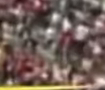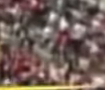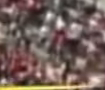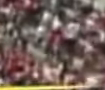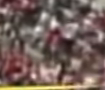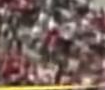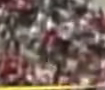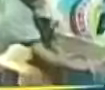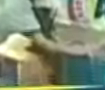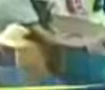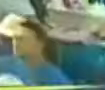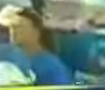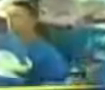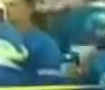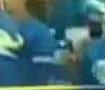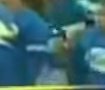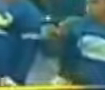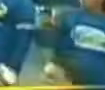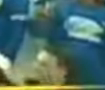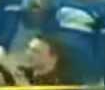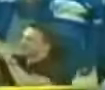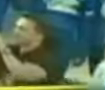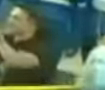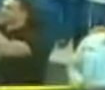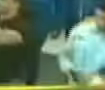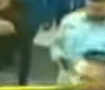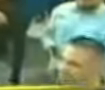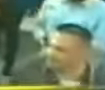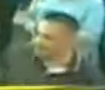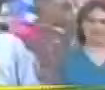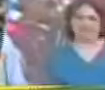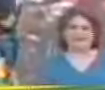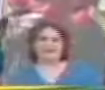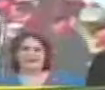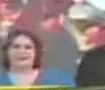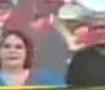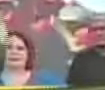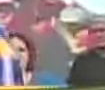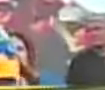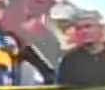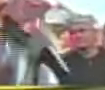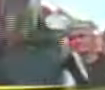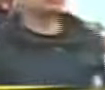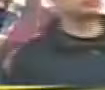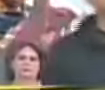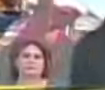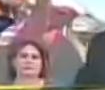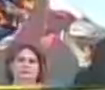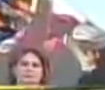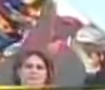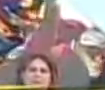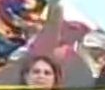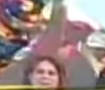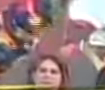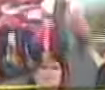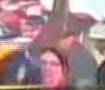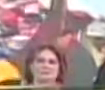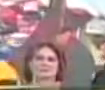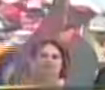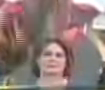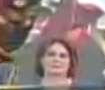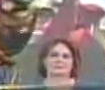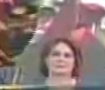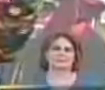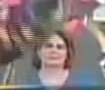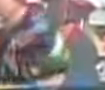pueblo venezolano recibe a este momento al presidente de la República, Nicolás Maduro,